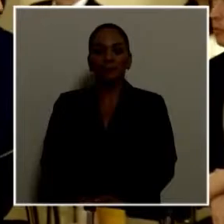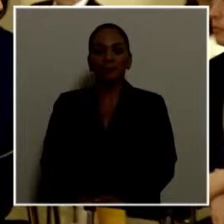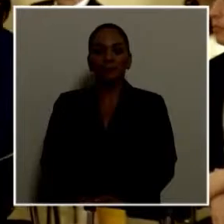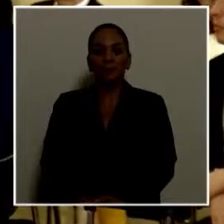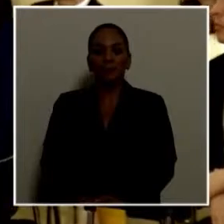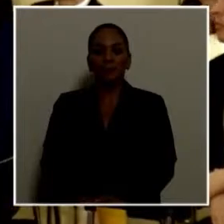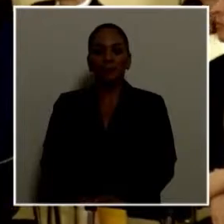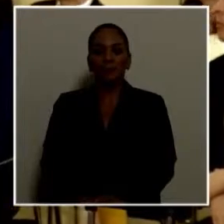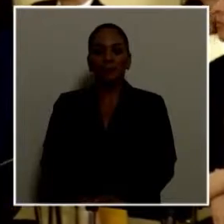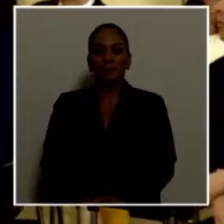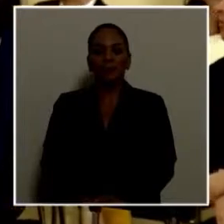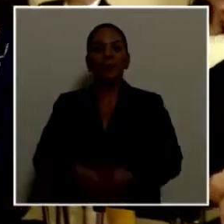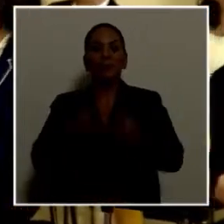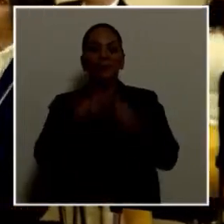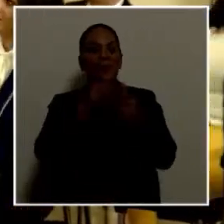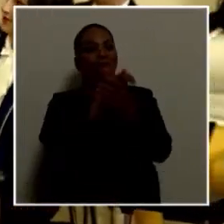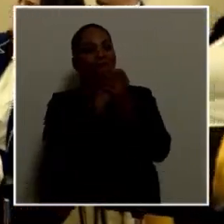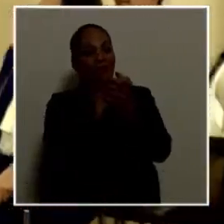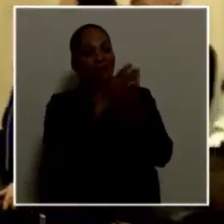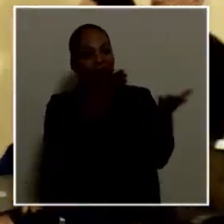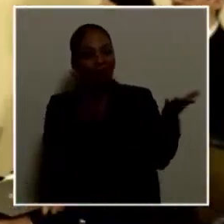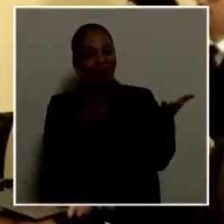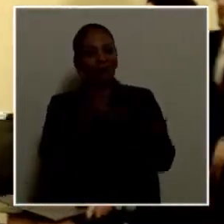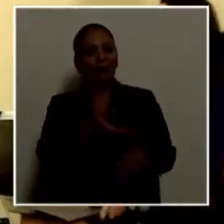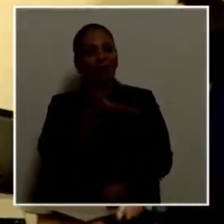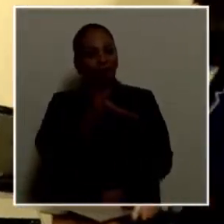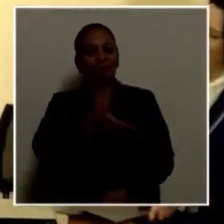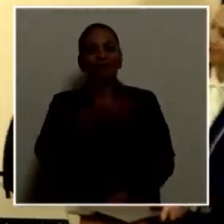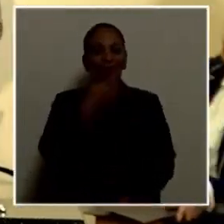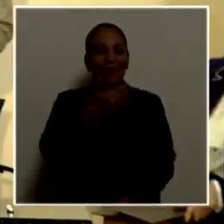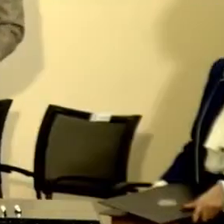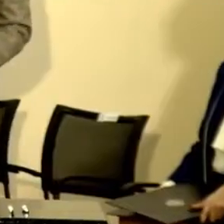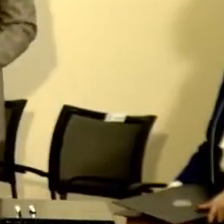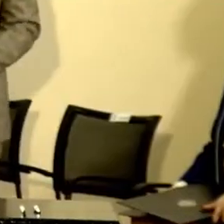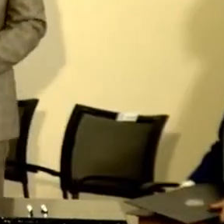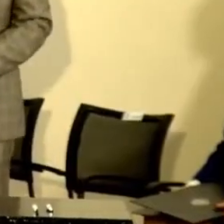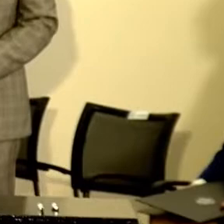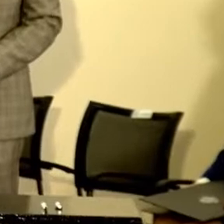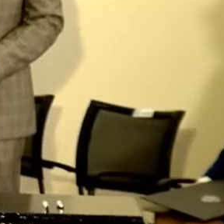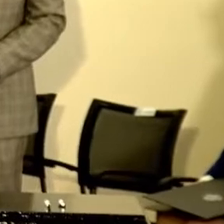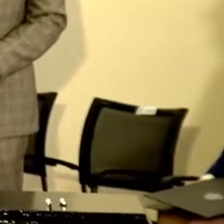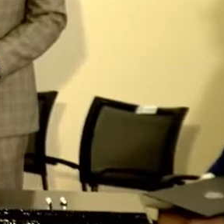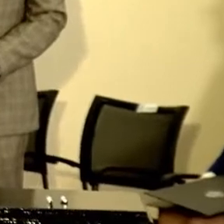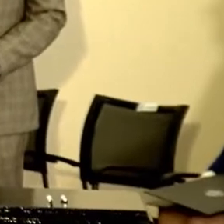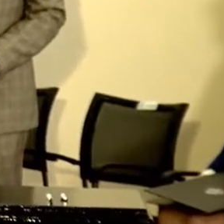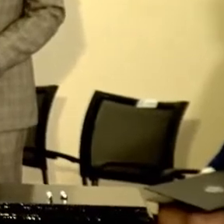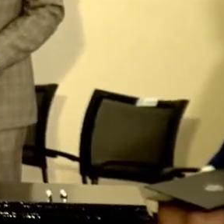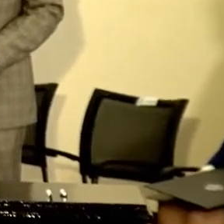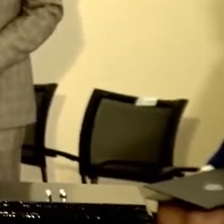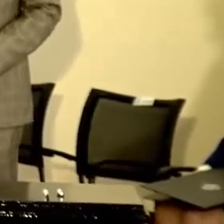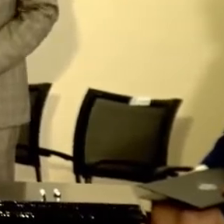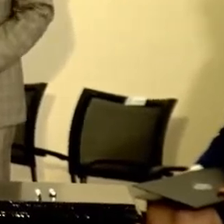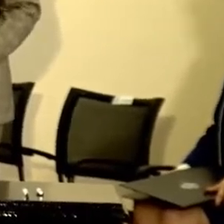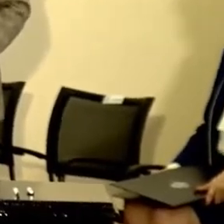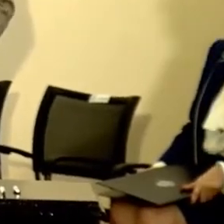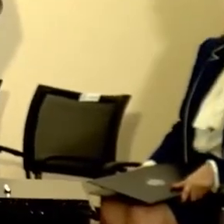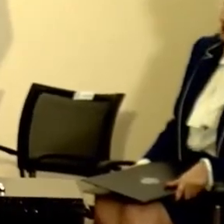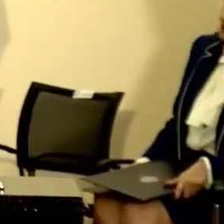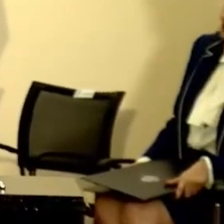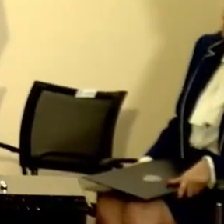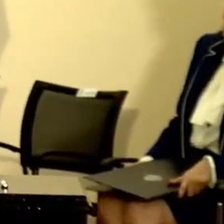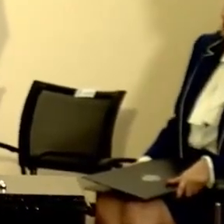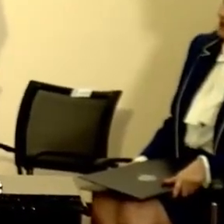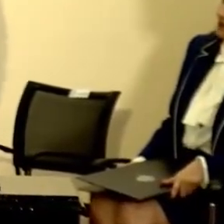Lo primero, déjenme felicitarlos. Muchas gracias. Muchas gracias. Muchísimas gracias.